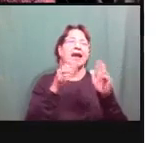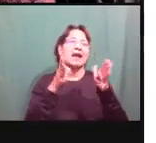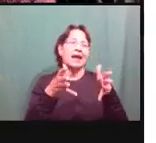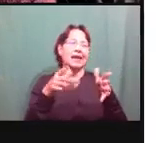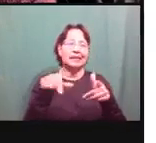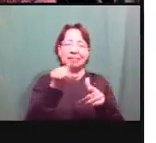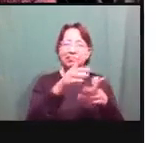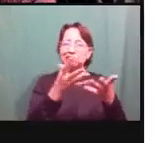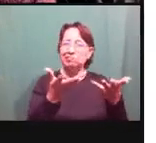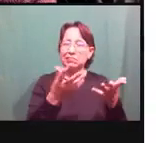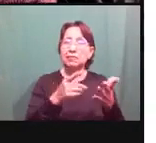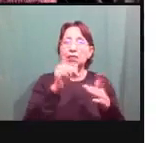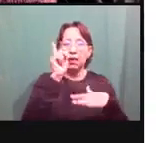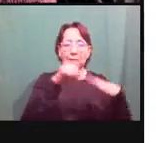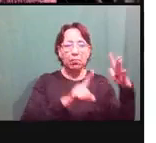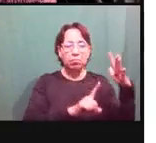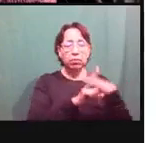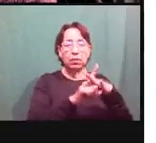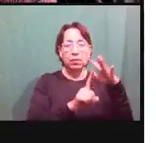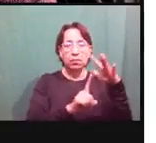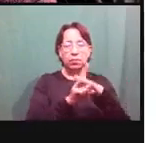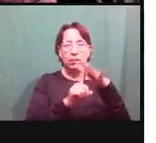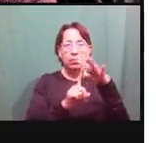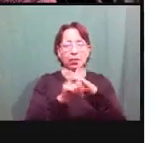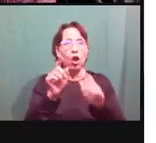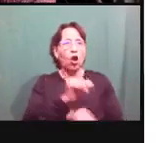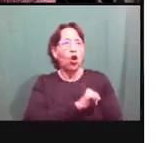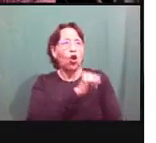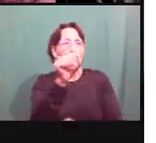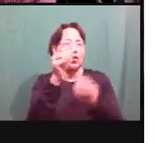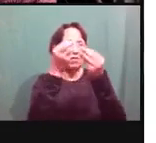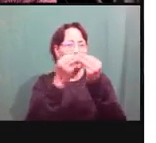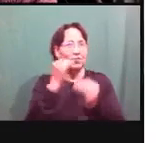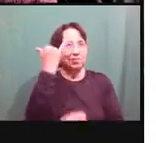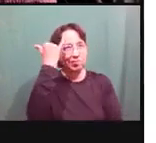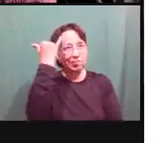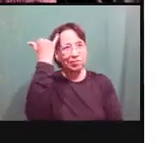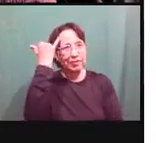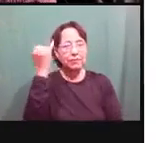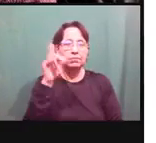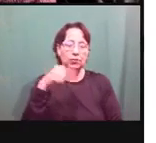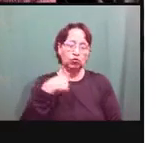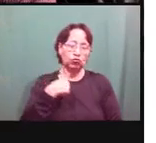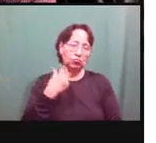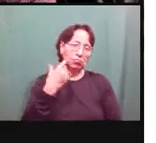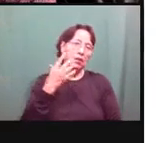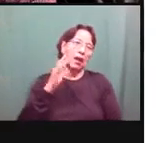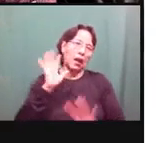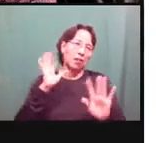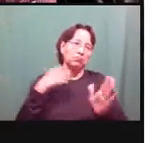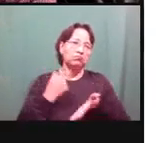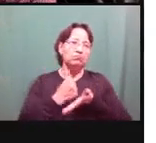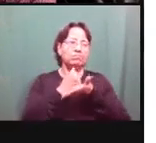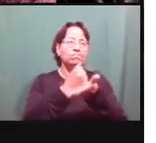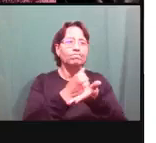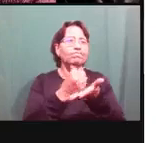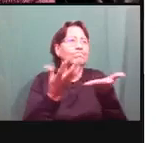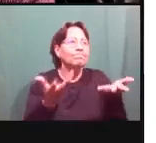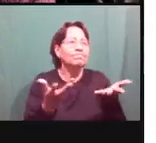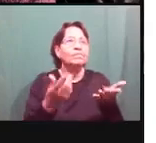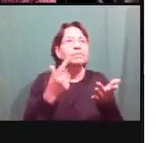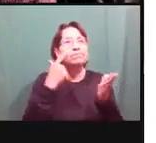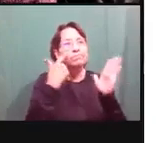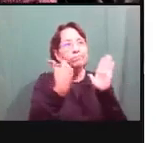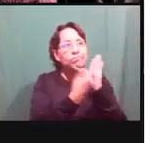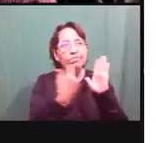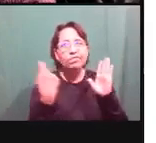como que se generen otras perspectivas. Entonces, como que quisimos ayudar y ayudar como a visibilizar